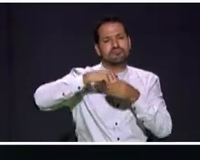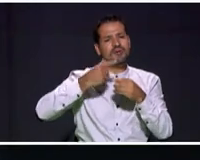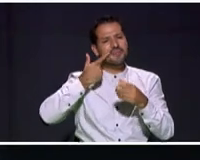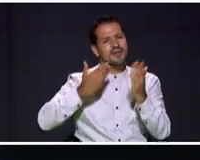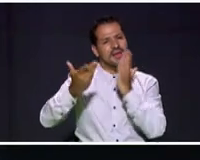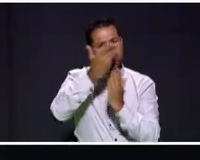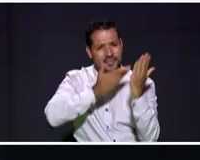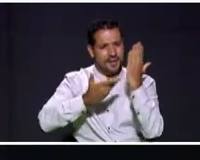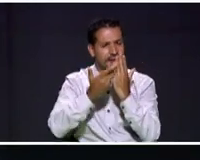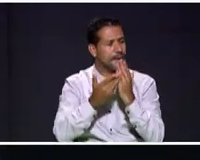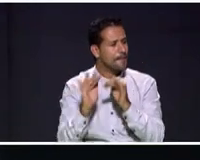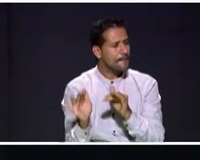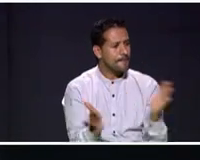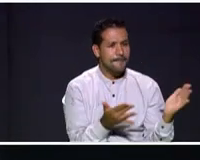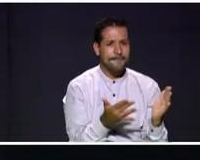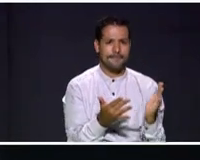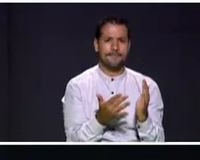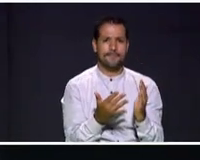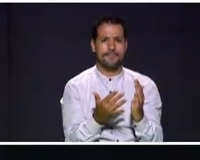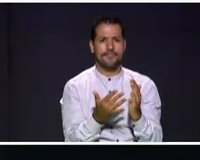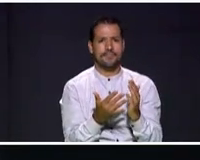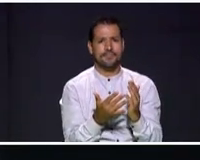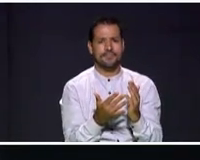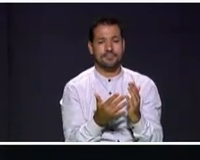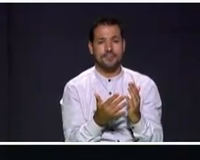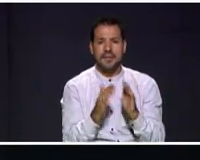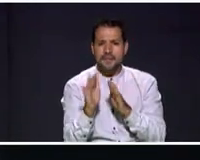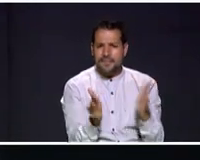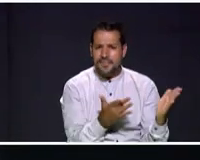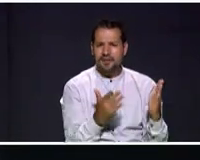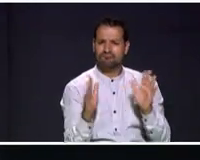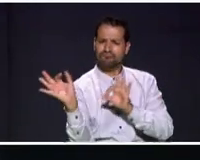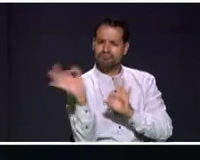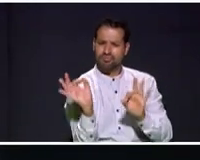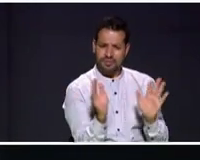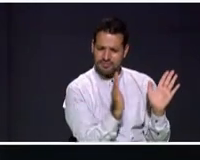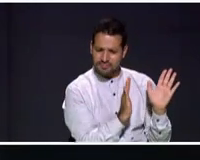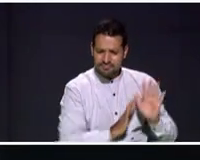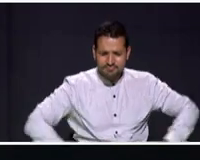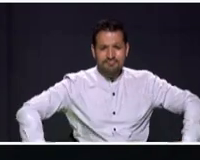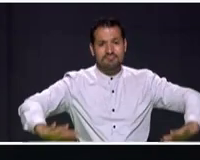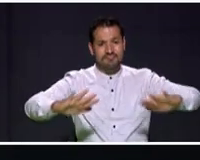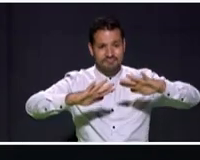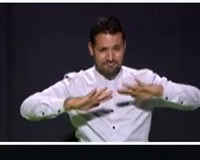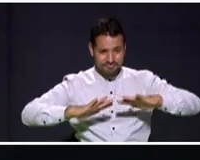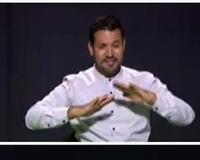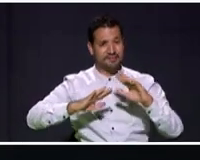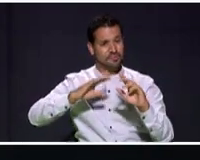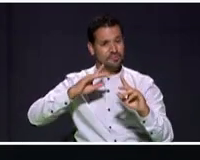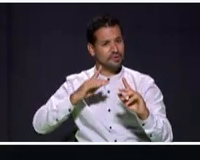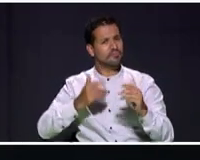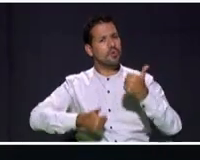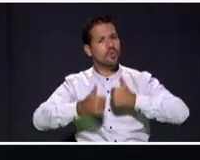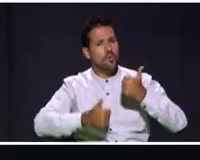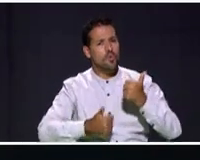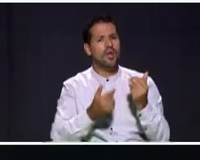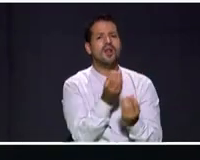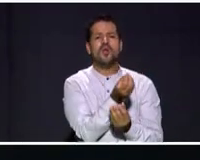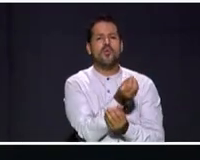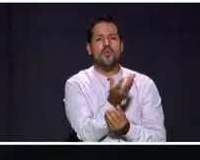ordenamiento territorial de los entes territoriales en el departamento de antioquia desde el punto de vista cuantitativo nos